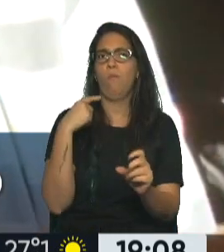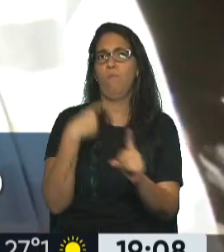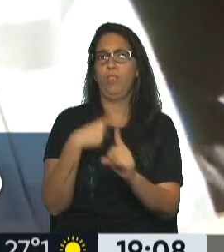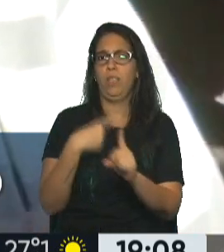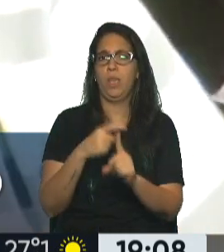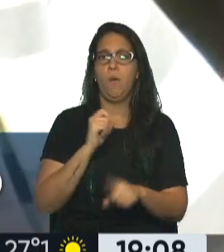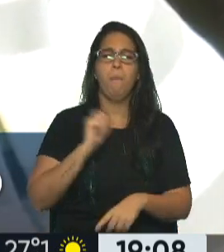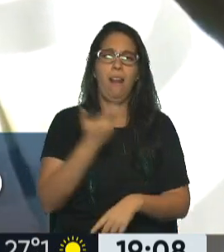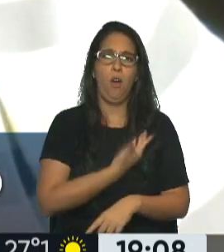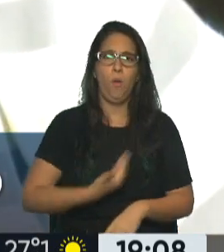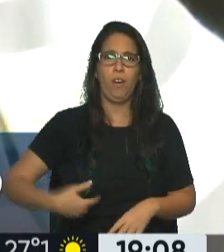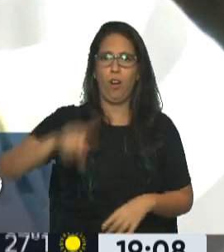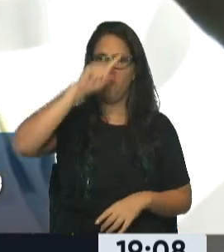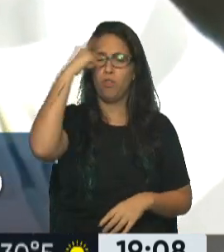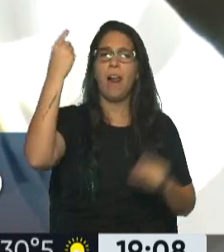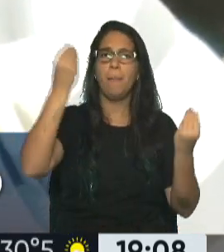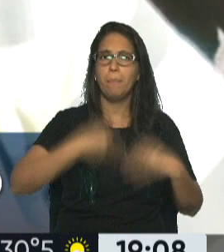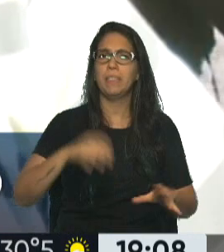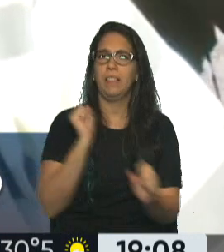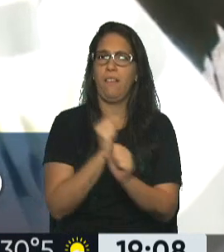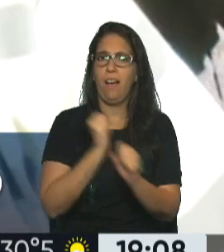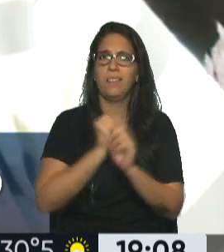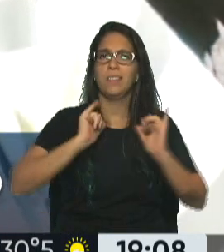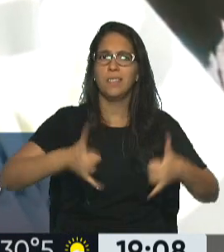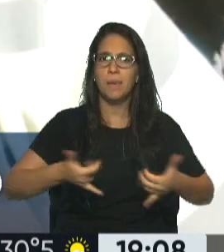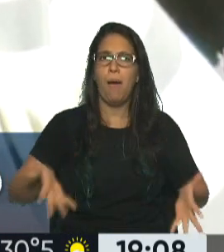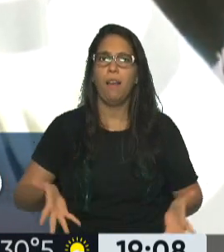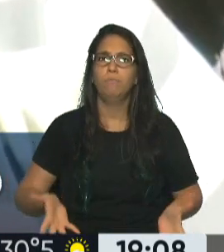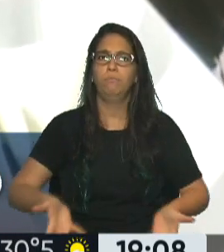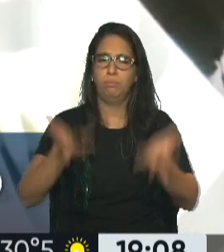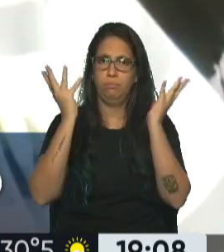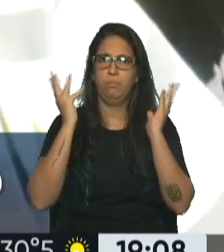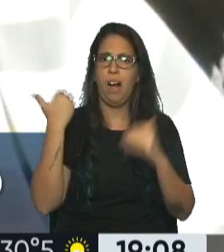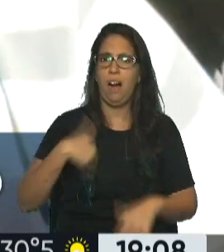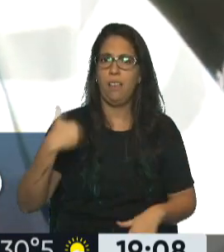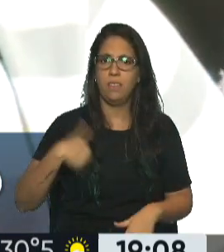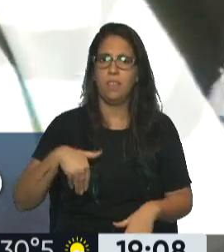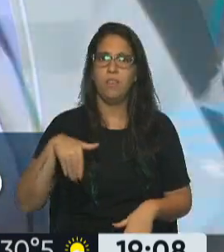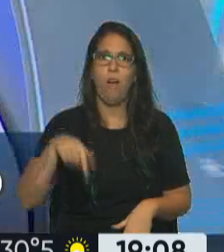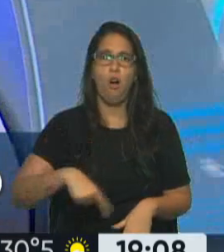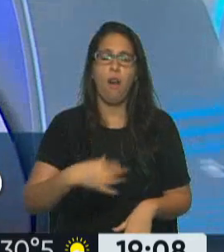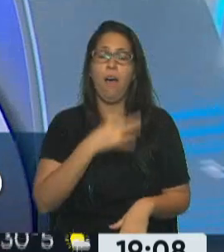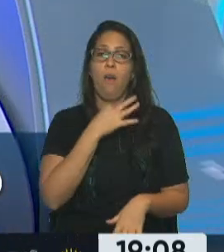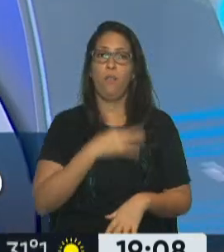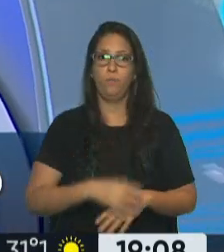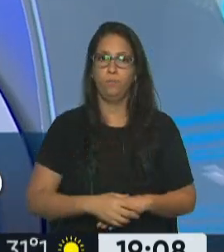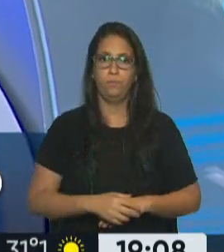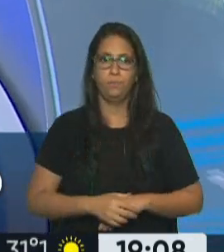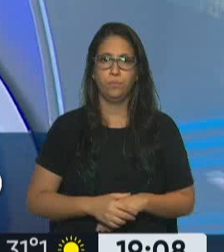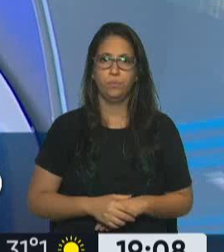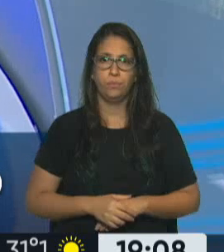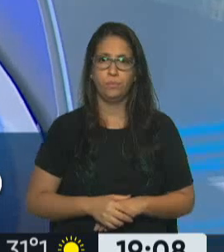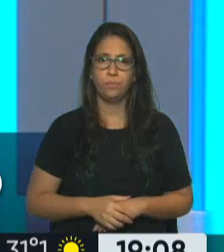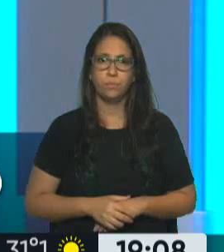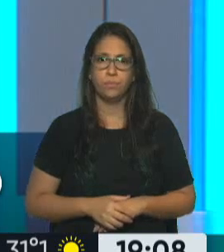para el gobierno nacional para poder empezar a trabajar y sacar a los argentinos de esta de este embudo que está yo preguntaba Hoy